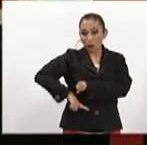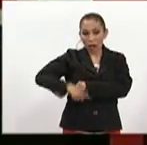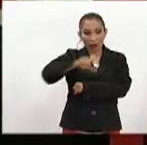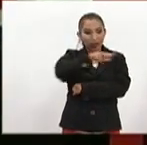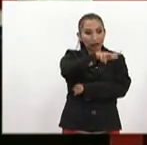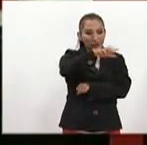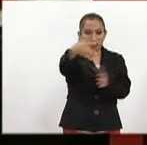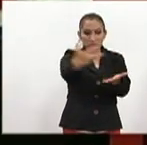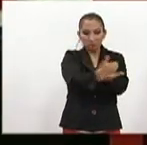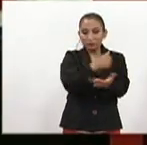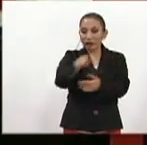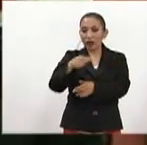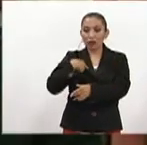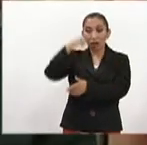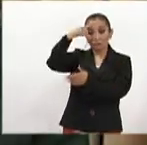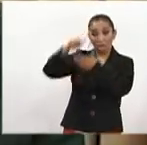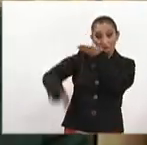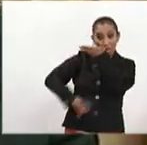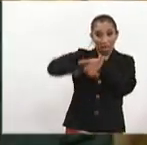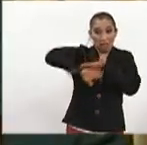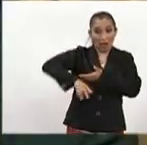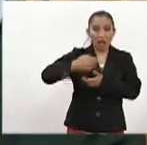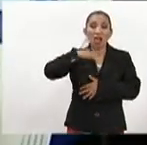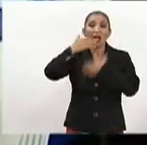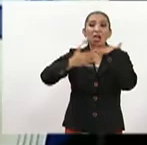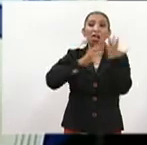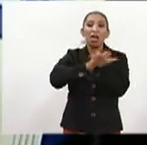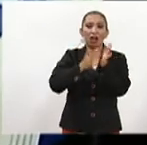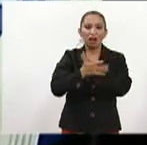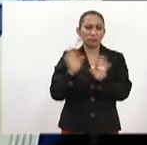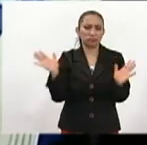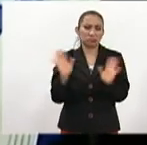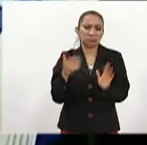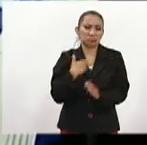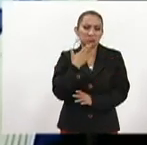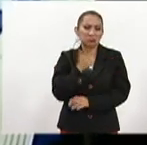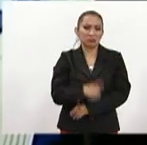dijo que descarta cualquier acusación de fraude por parte de la oposición.